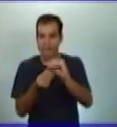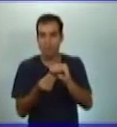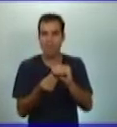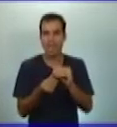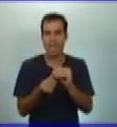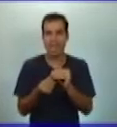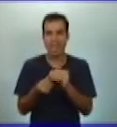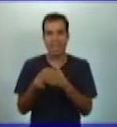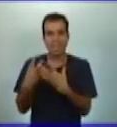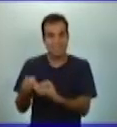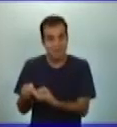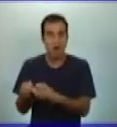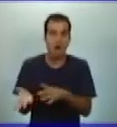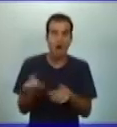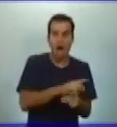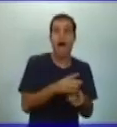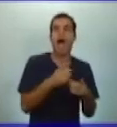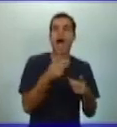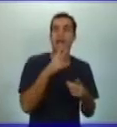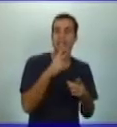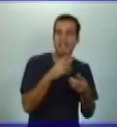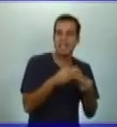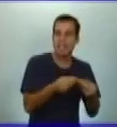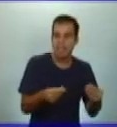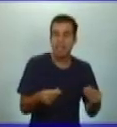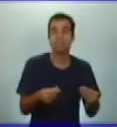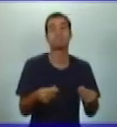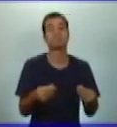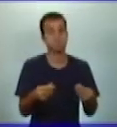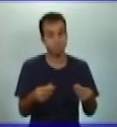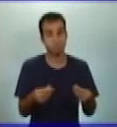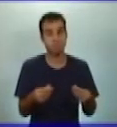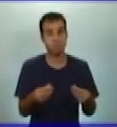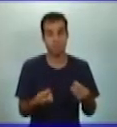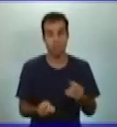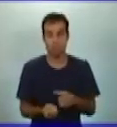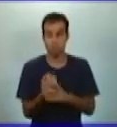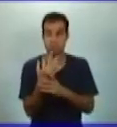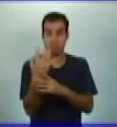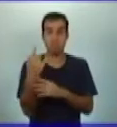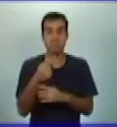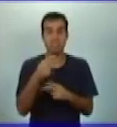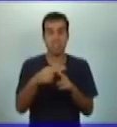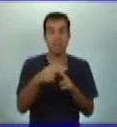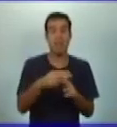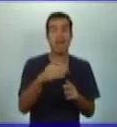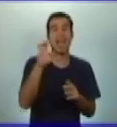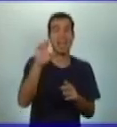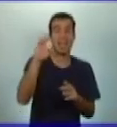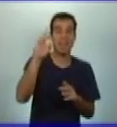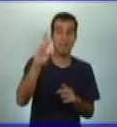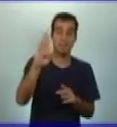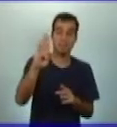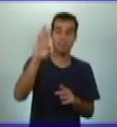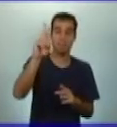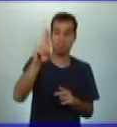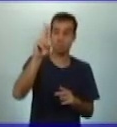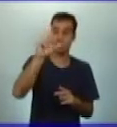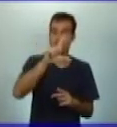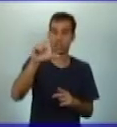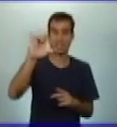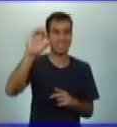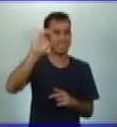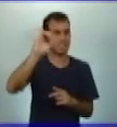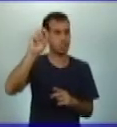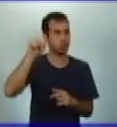la temperatura de ebullición es la temperatura a la que se produce el cambio de estado de líquido a gas. Esto no hace falta que lo copien, aparece